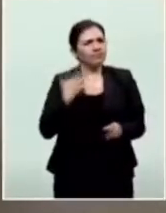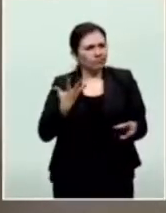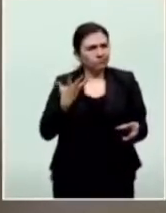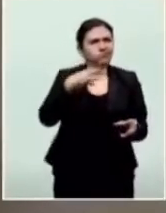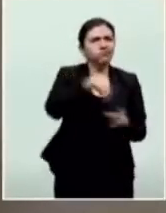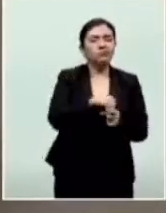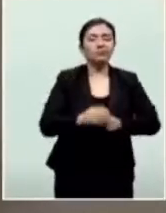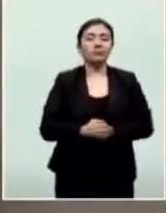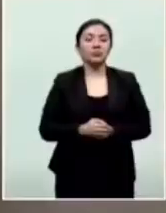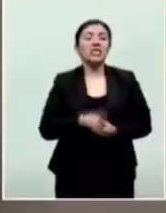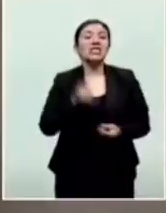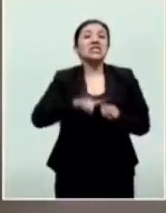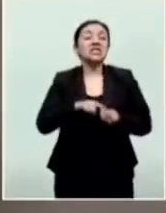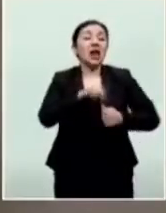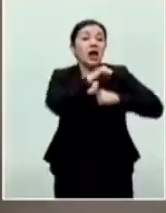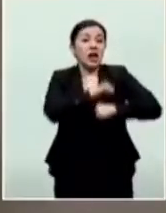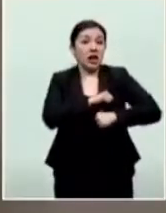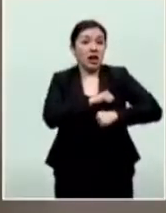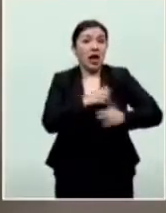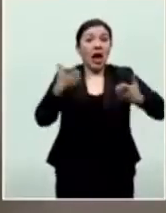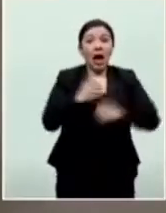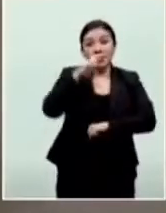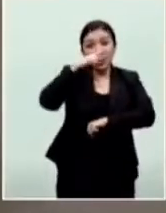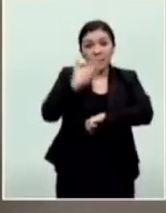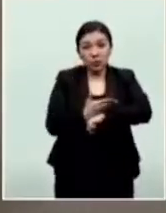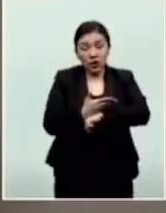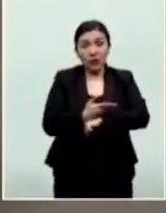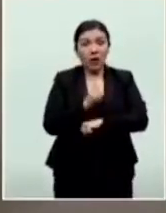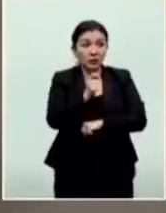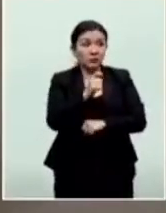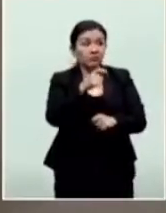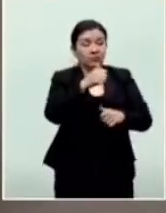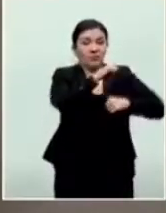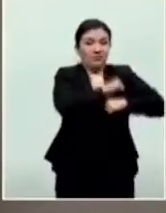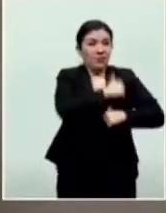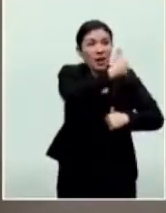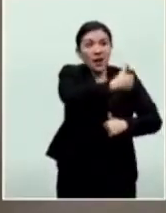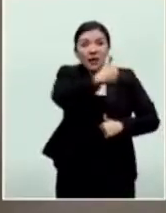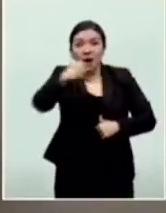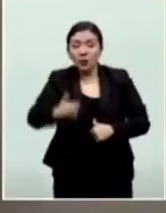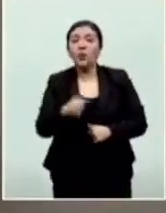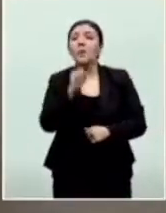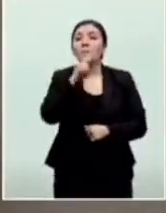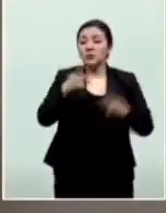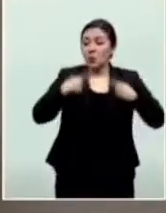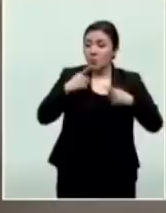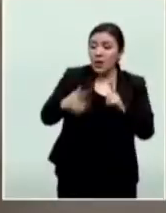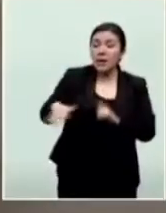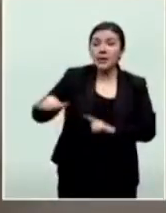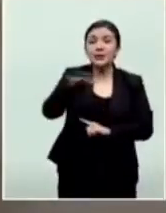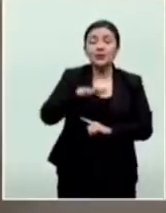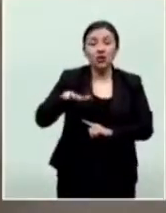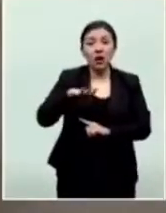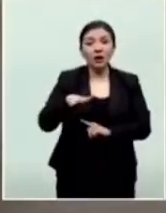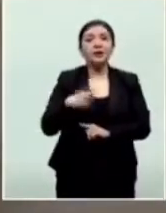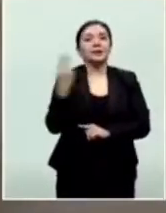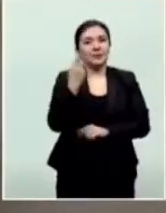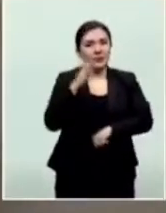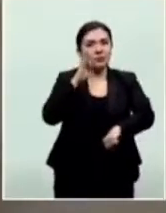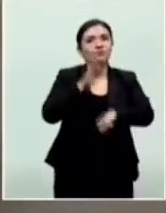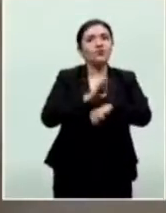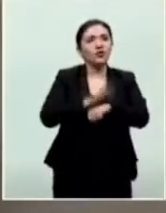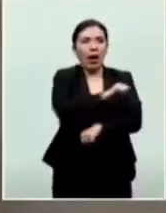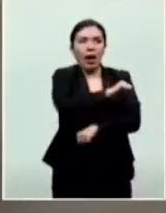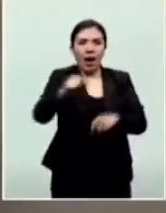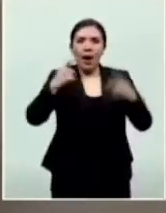las autoridades en el ámbito de nuestras competencias y también la sociedad civil, para proteger a